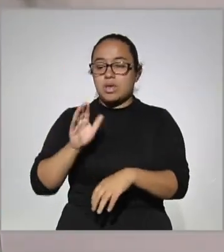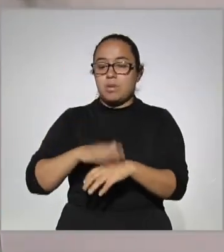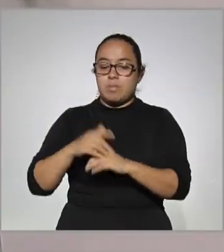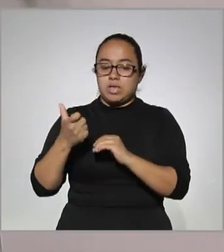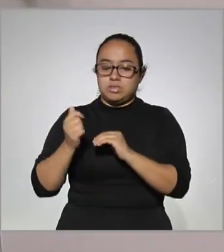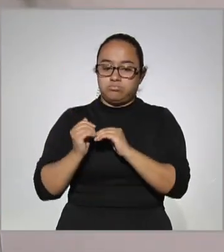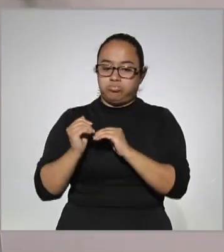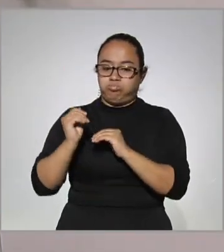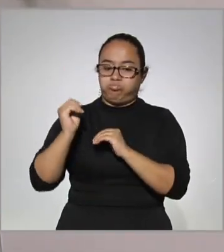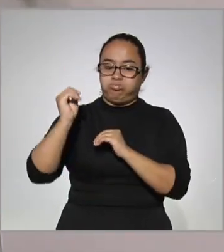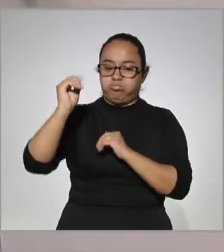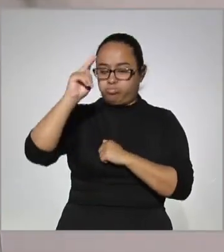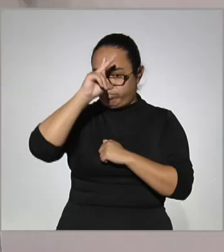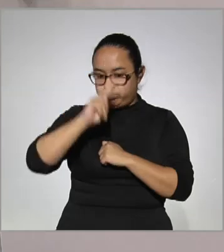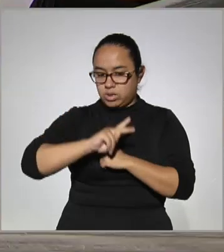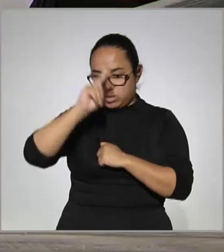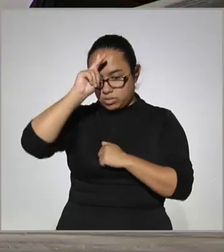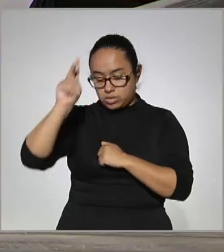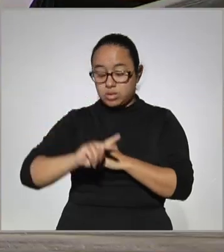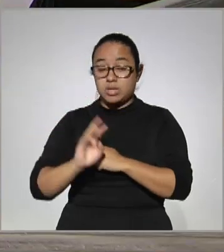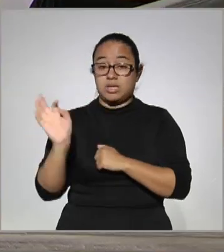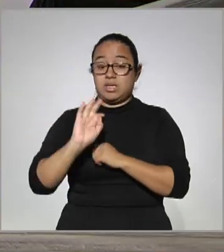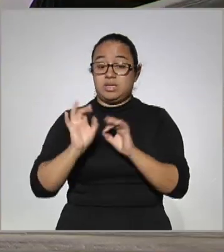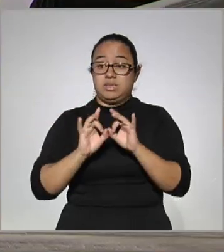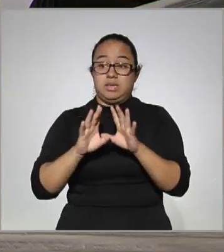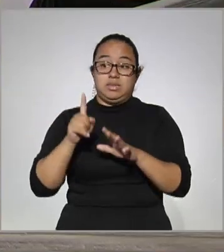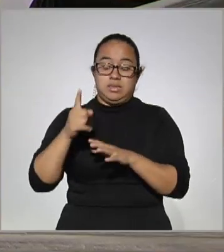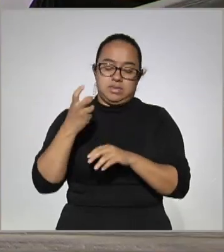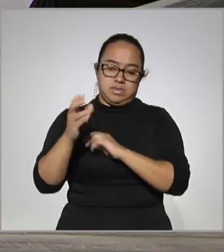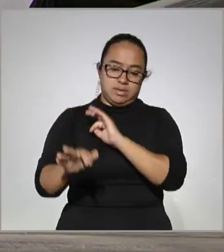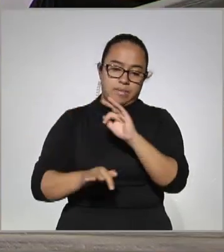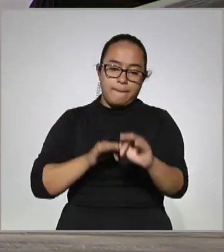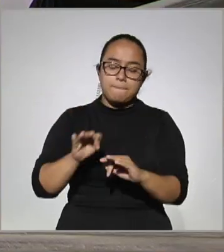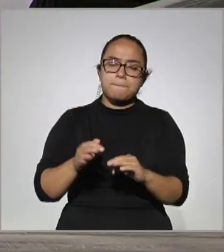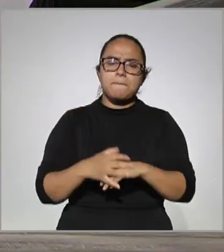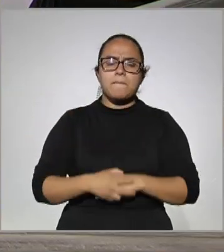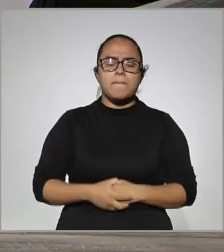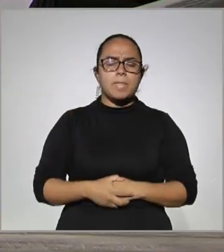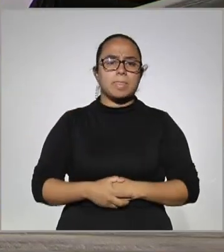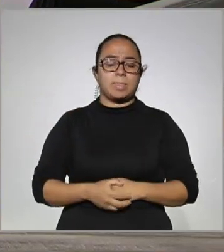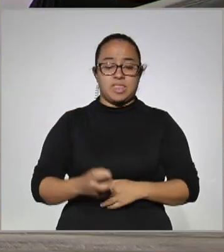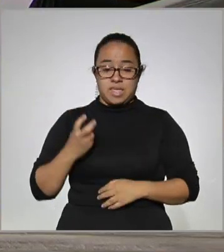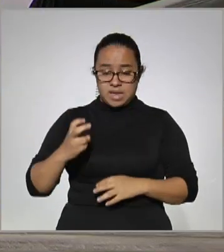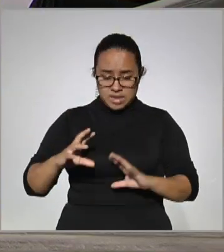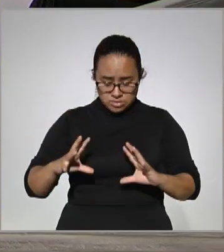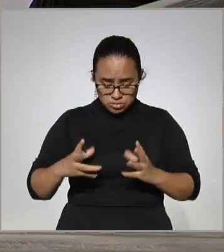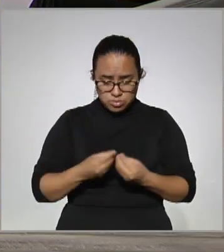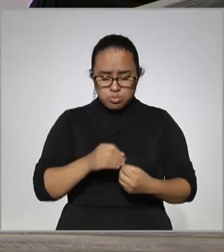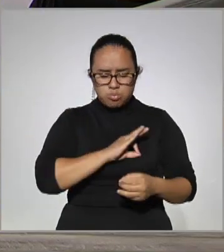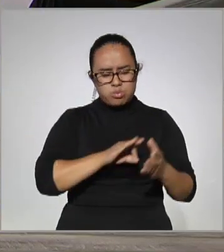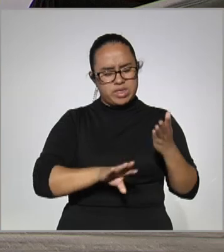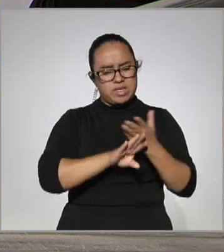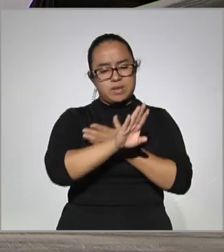elevando los costos, inclusive si llegas a estos tratamientos. Cuando todo esto lo podrías